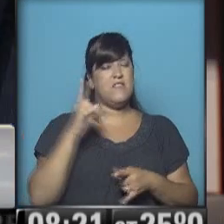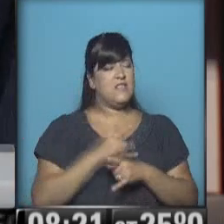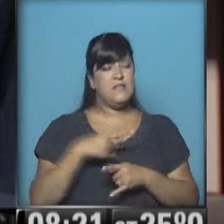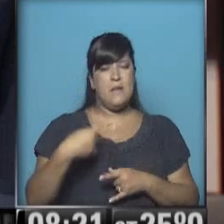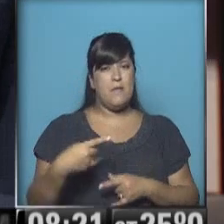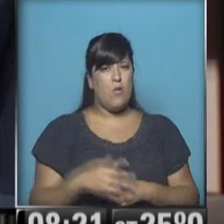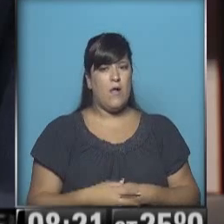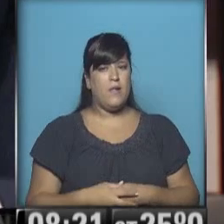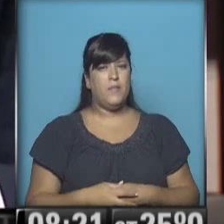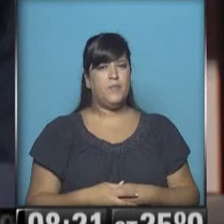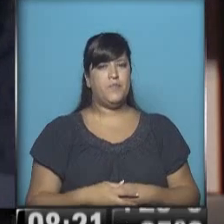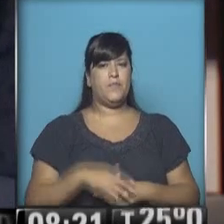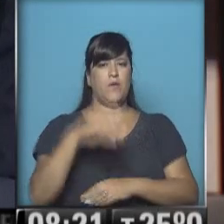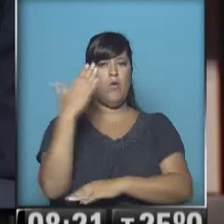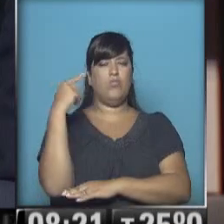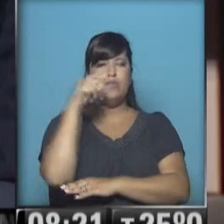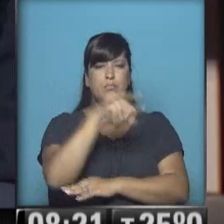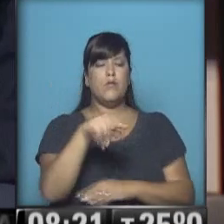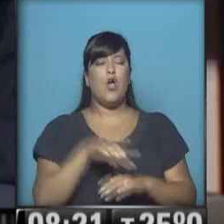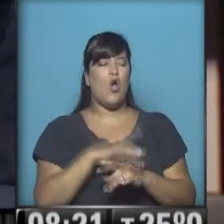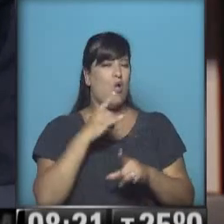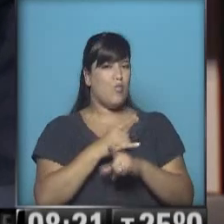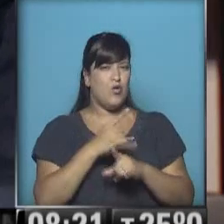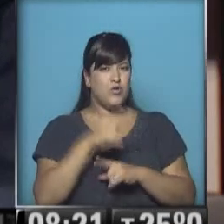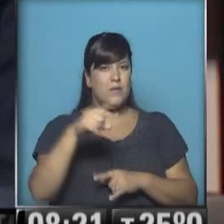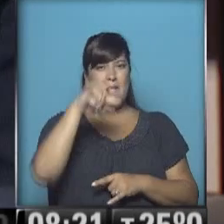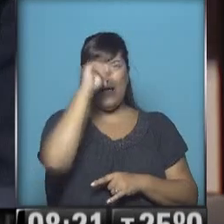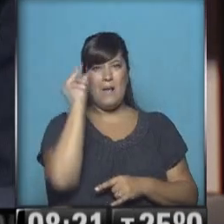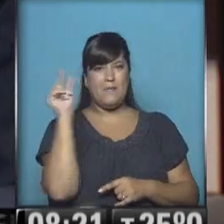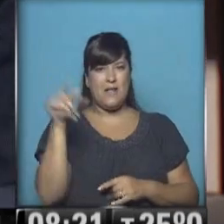En conferencia de prensa habitual de todas las mañanas, el jefe de gabinete Jorge Capitanich.